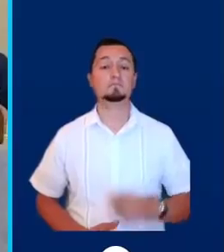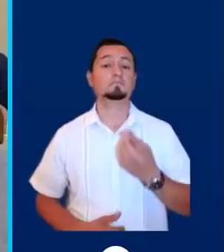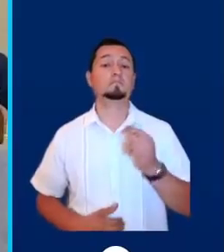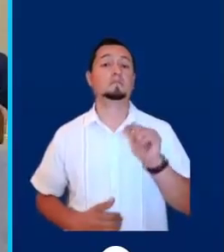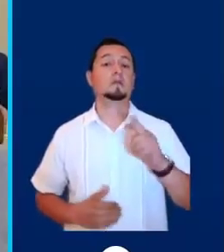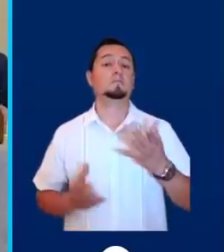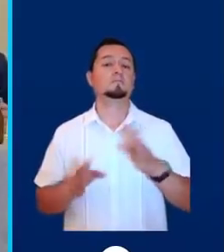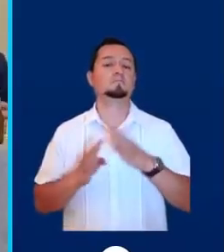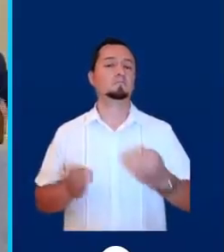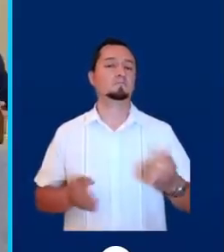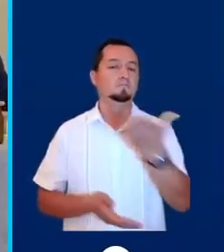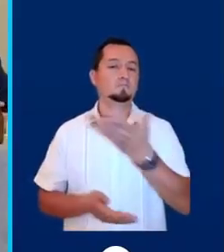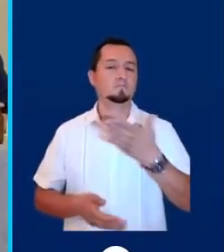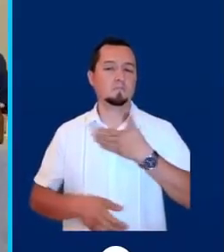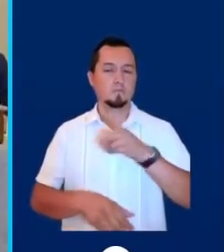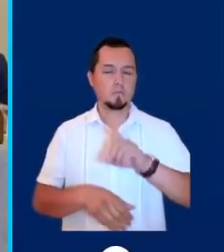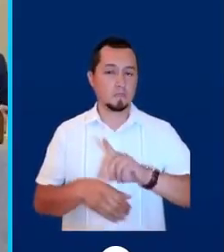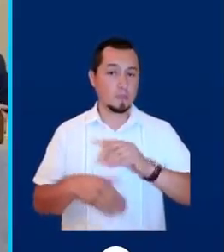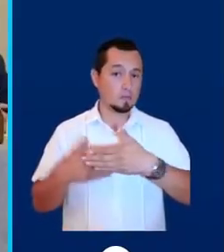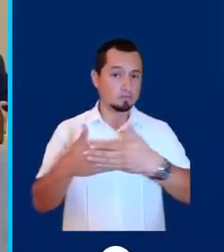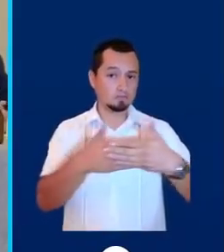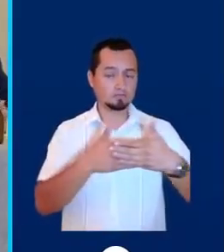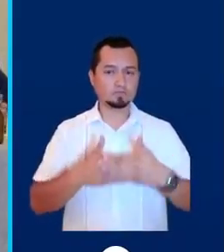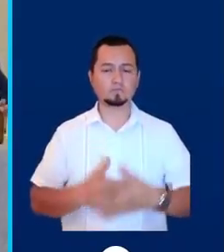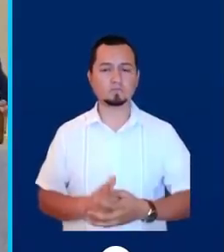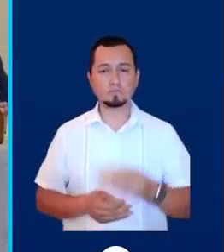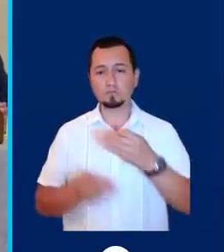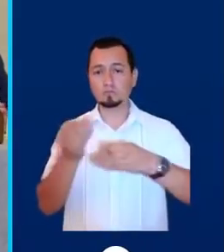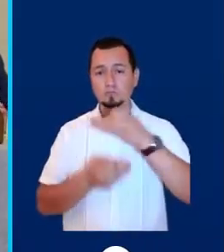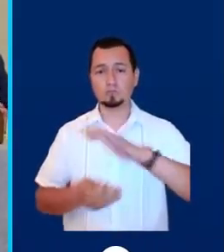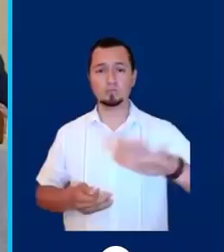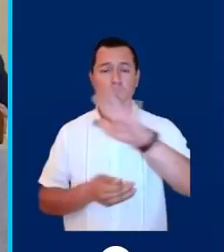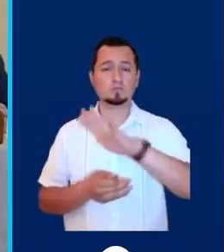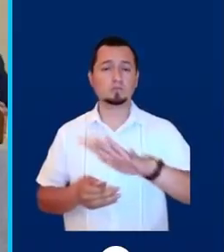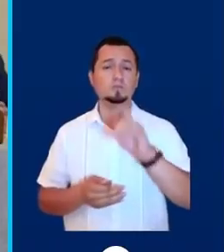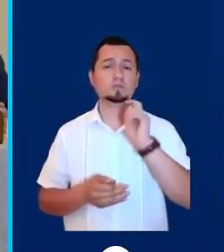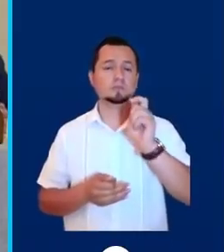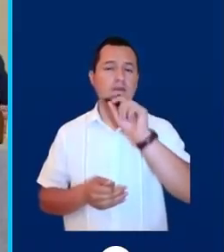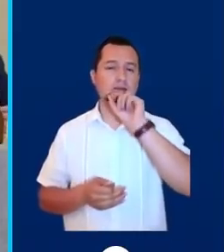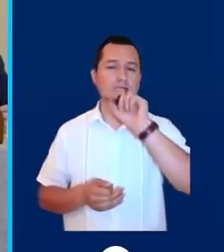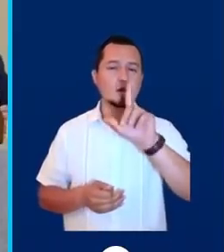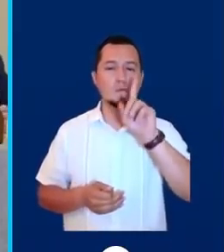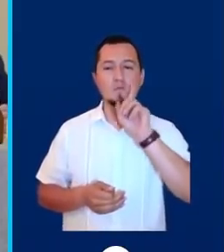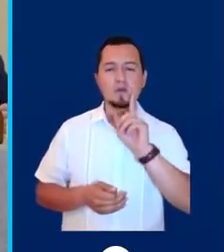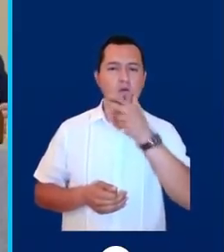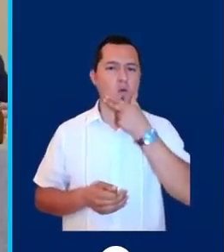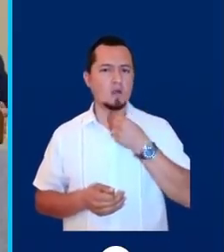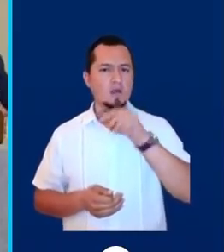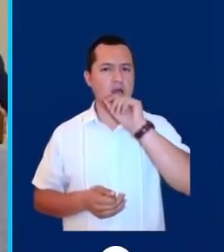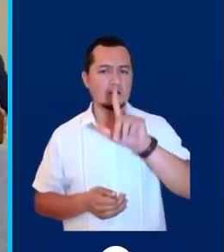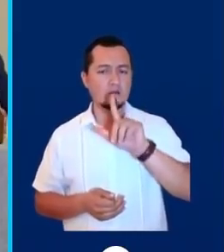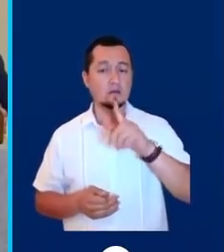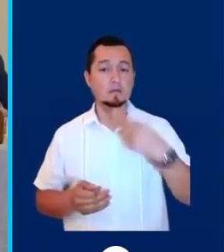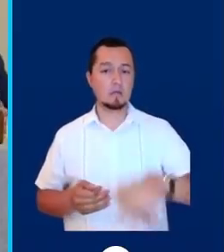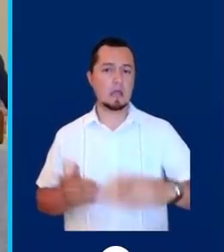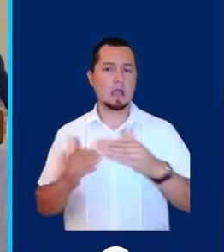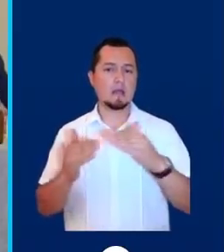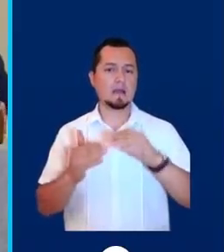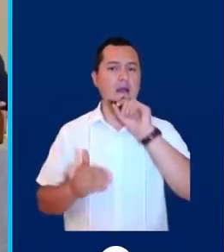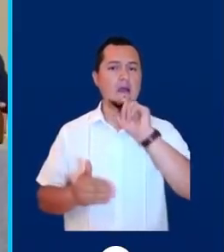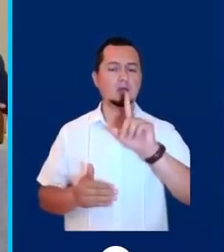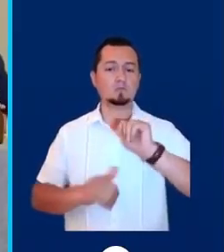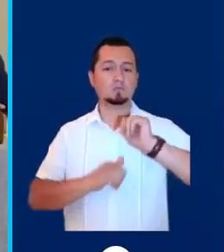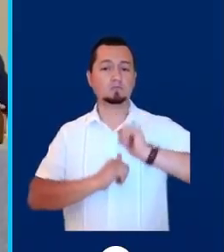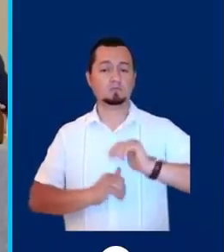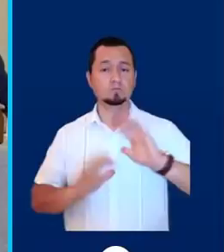¿Qué tal? Muy buenos días. Saludo a todos los jaliscienses y las jaliscienses desde Casa Jalisco en esta